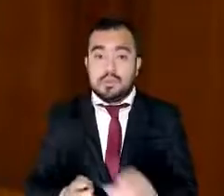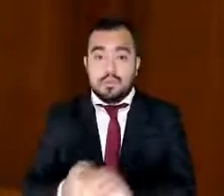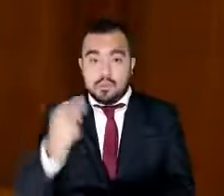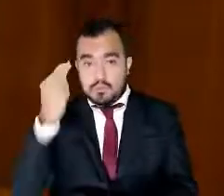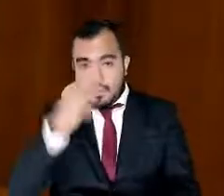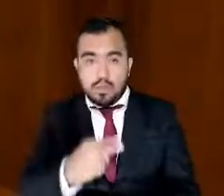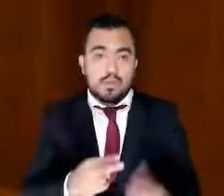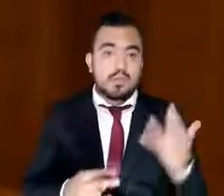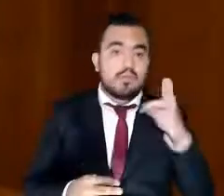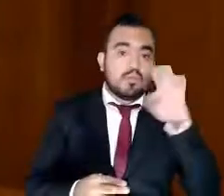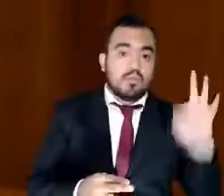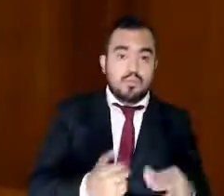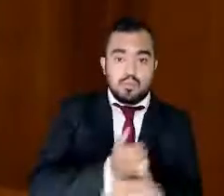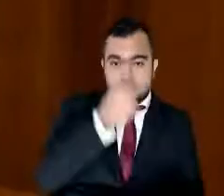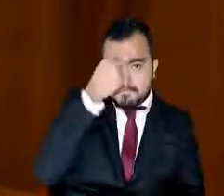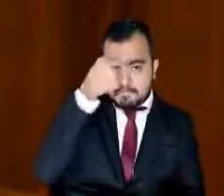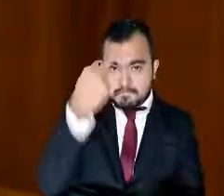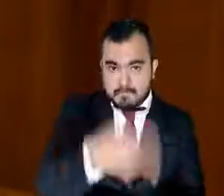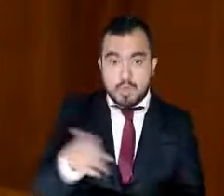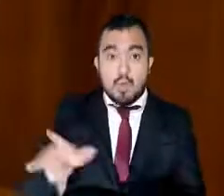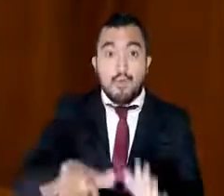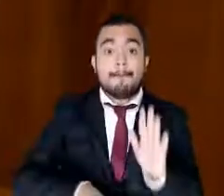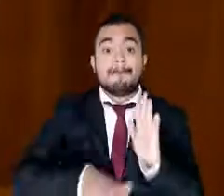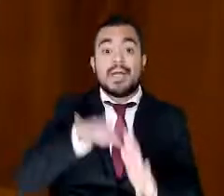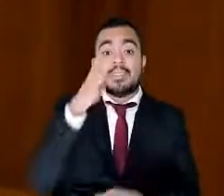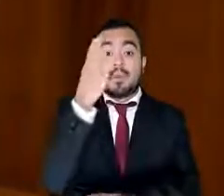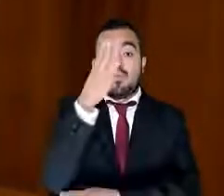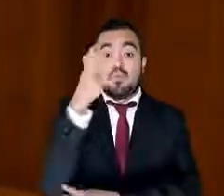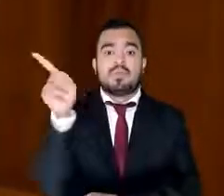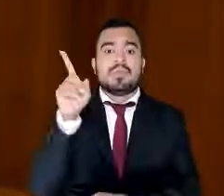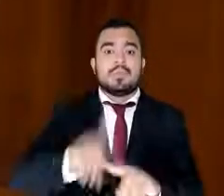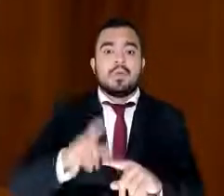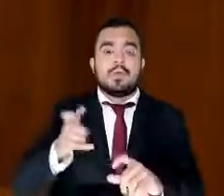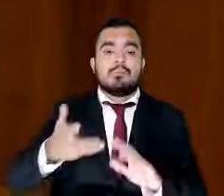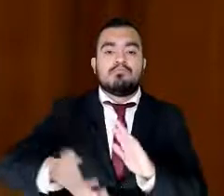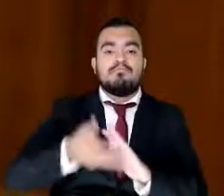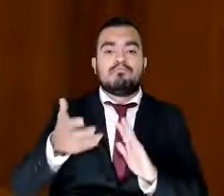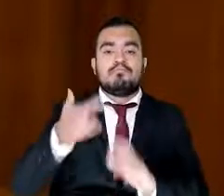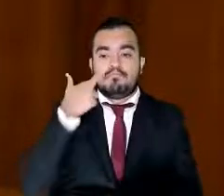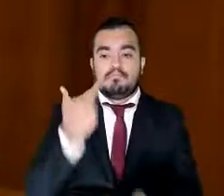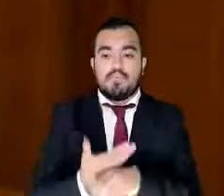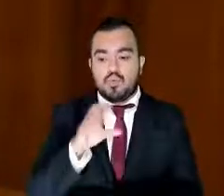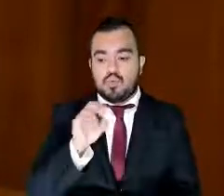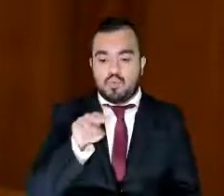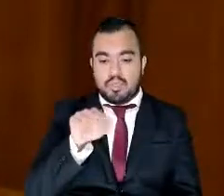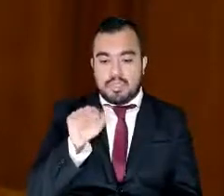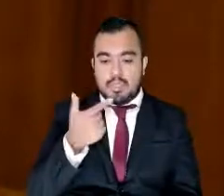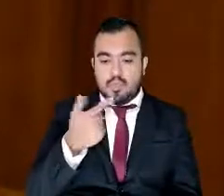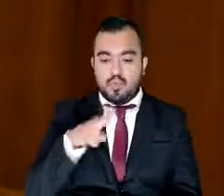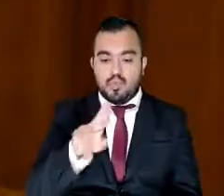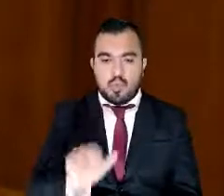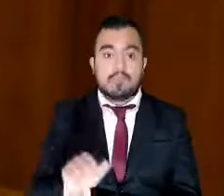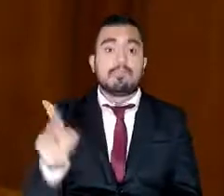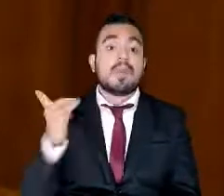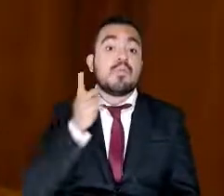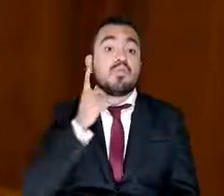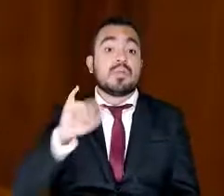ciudad. Y esta obra en la presa El Bosque está siendo ejecutada por la Conagua. Diputado Jaime Cervantes,